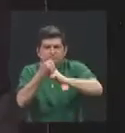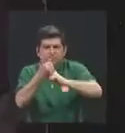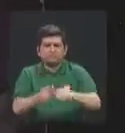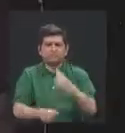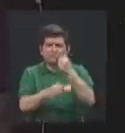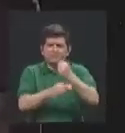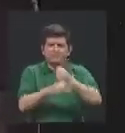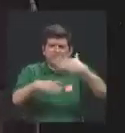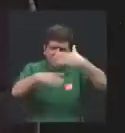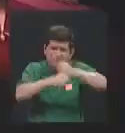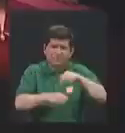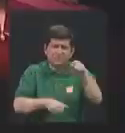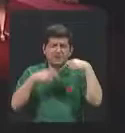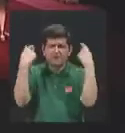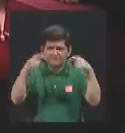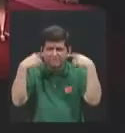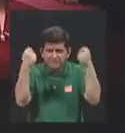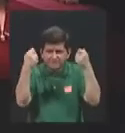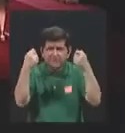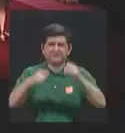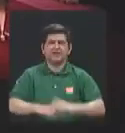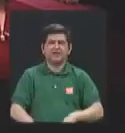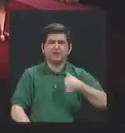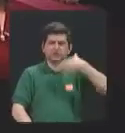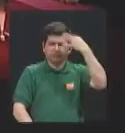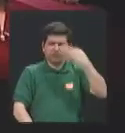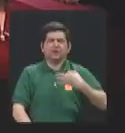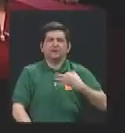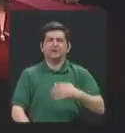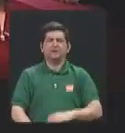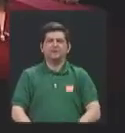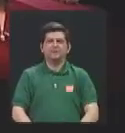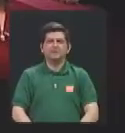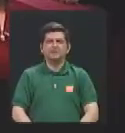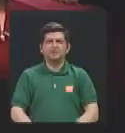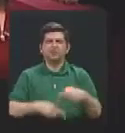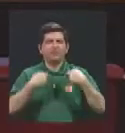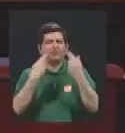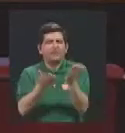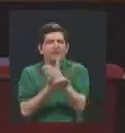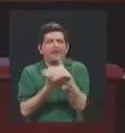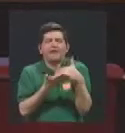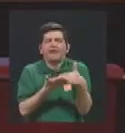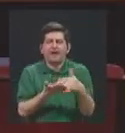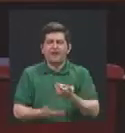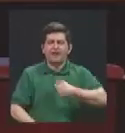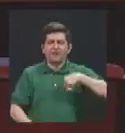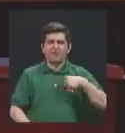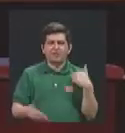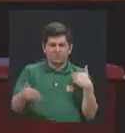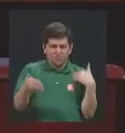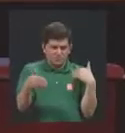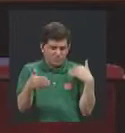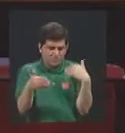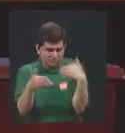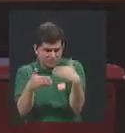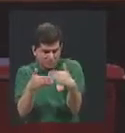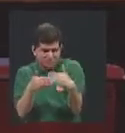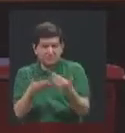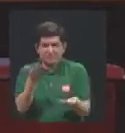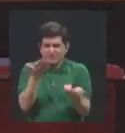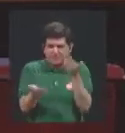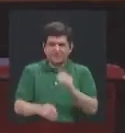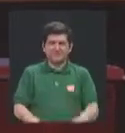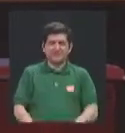colaboradores, por la labor que han hecho con este festival y por, creo yo, regalarnos algo que nos acerca, aunque sea un